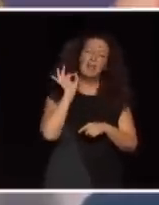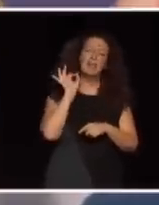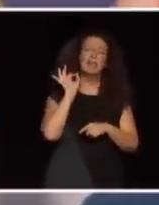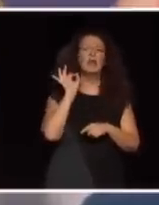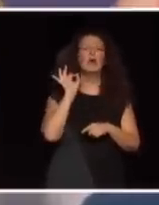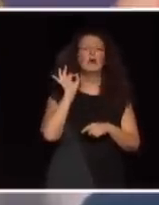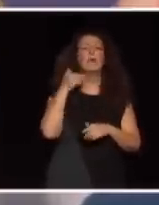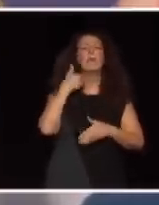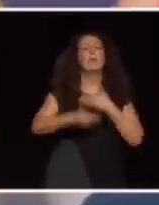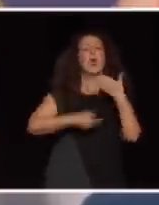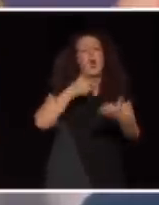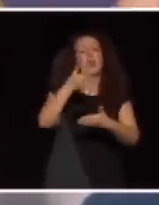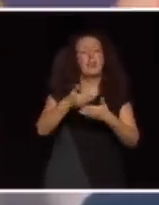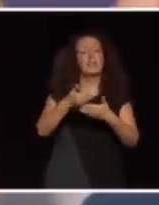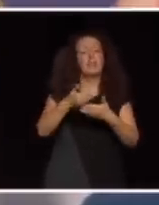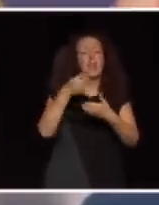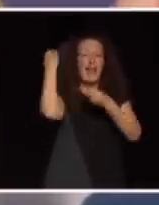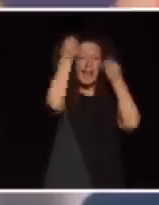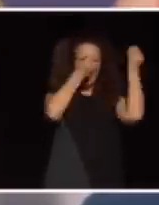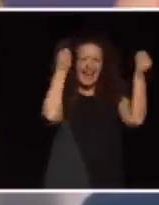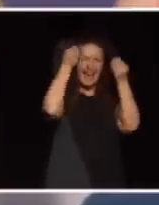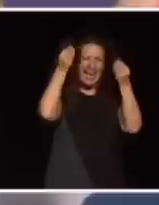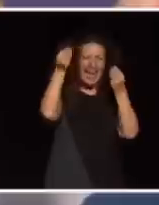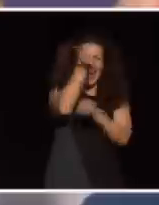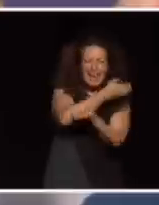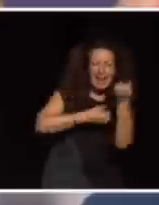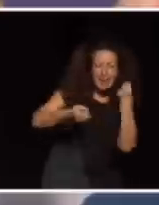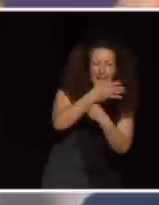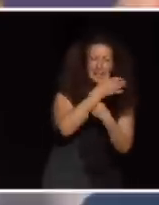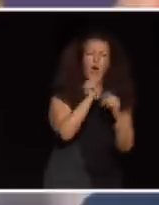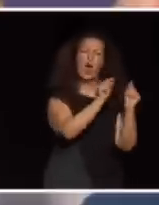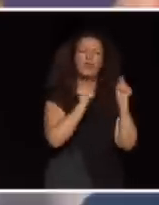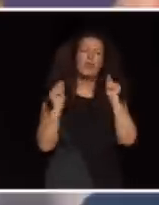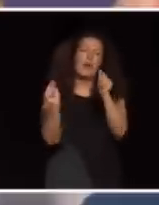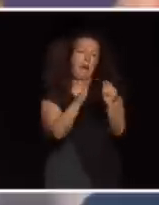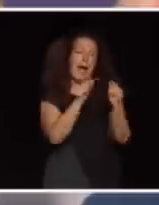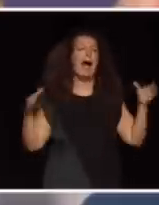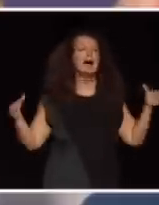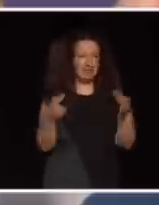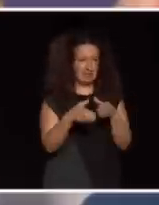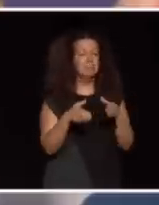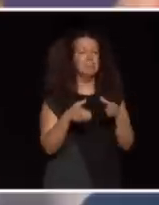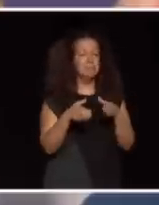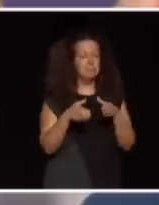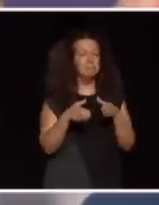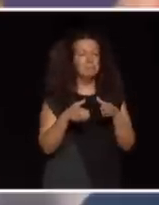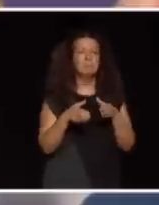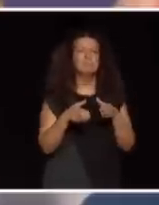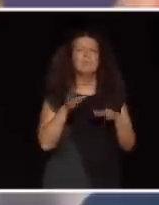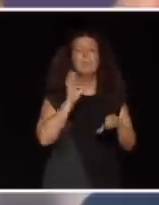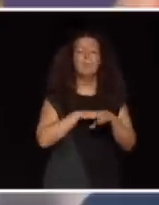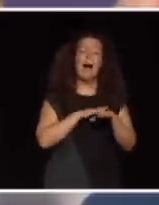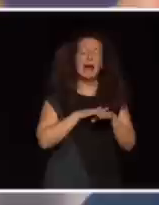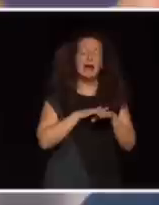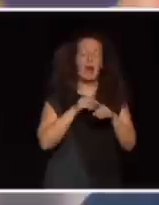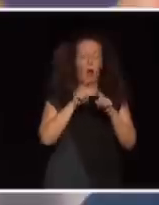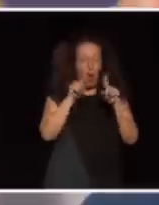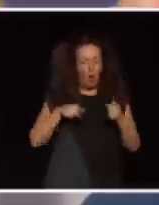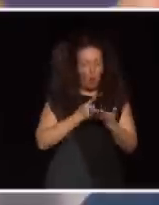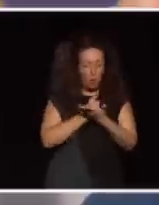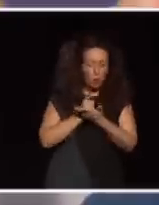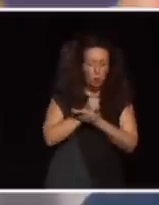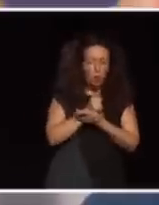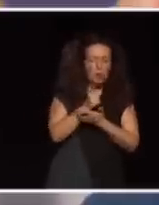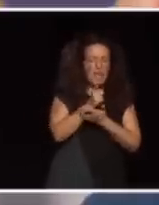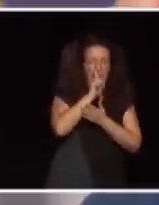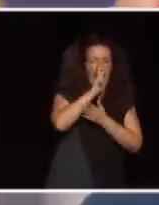un proceso de reflexión y de debate colectivo que nos llevará a redefinir nuestra hoja de ruta para los próximos